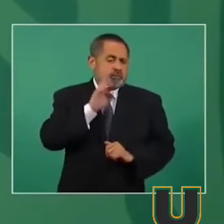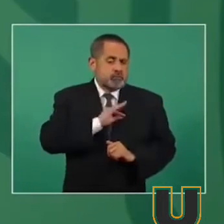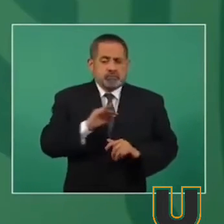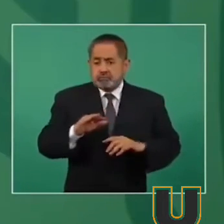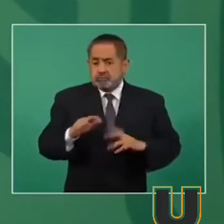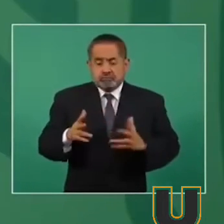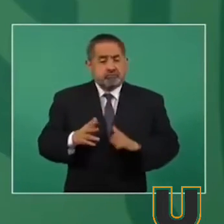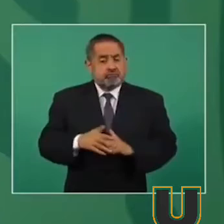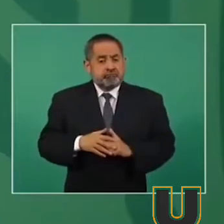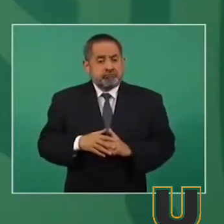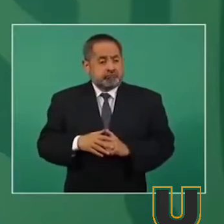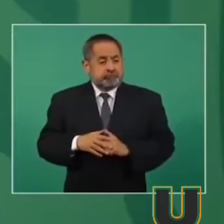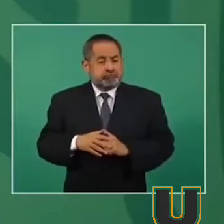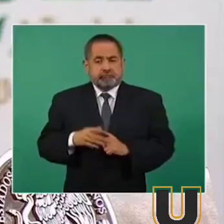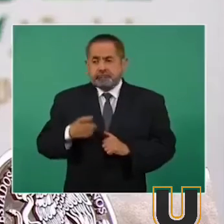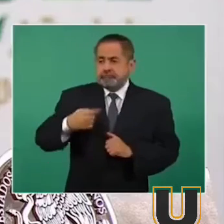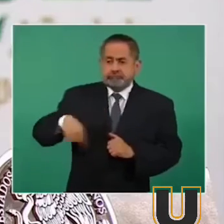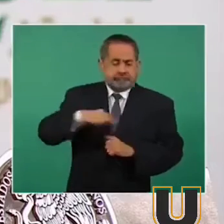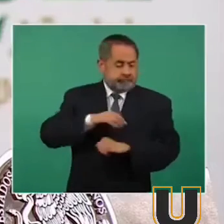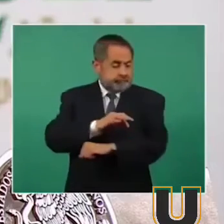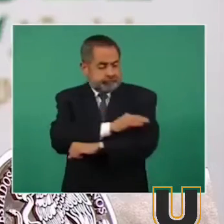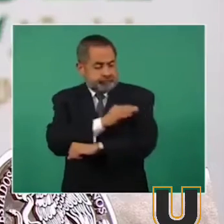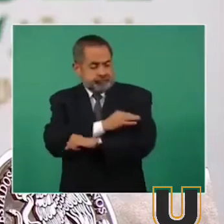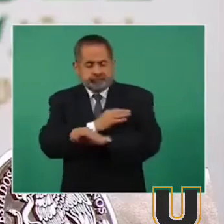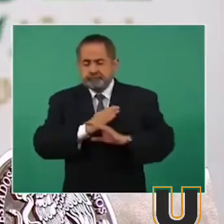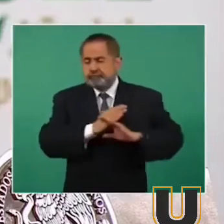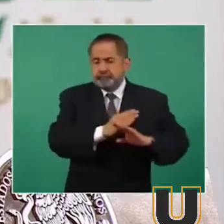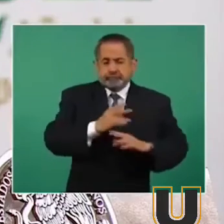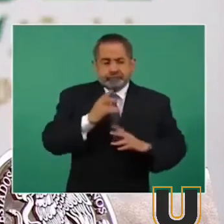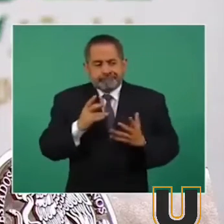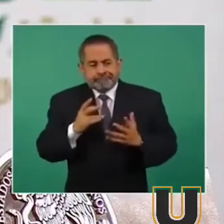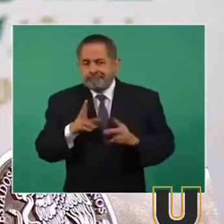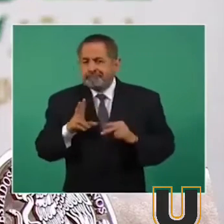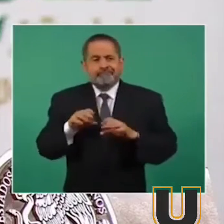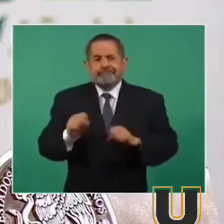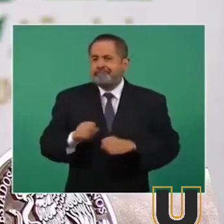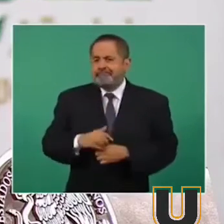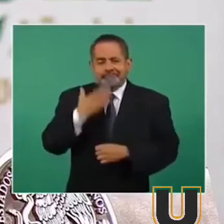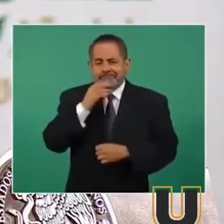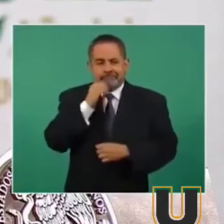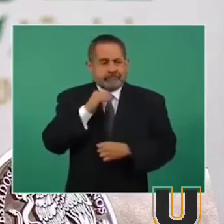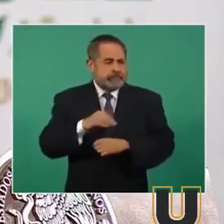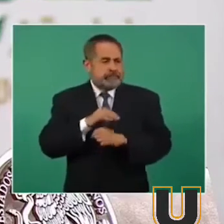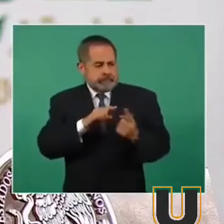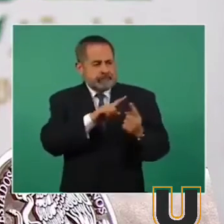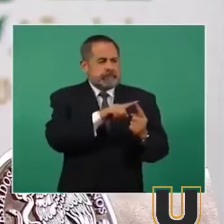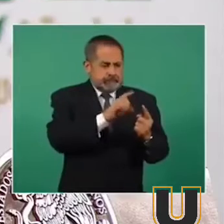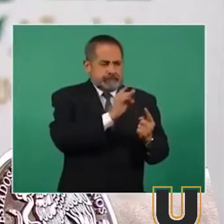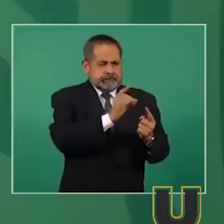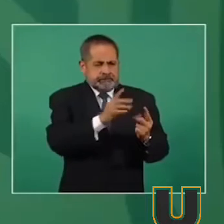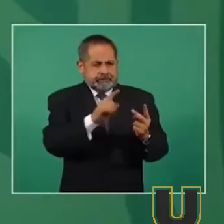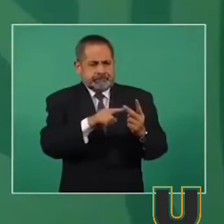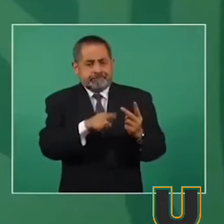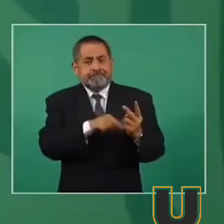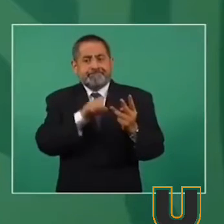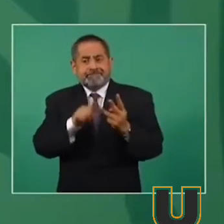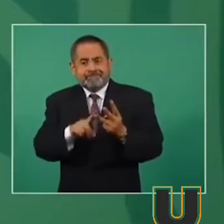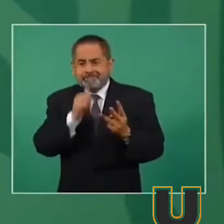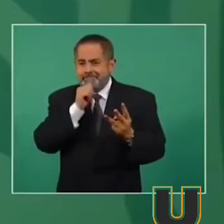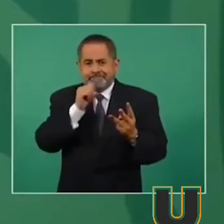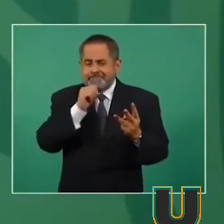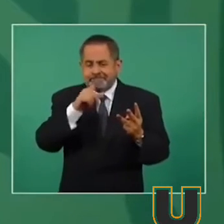que la inmunidad generada por las vacunas pudiera no ser suficiente para variantes nuevas. La Organización Mundial de la